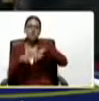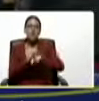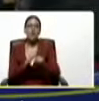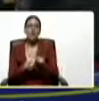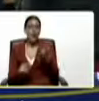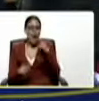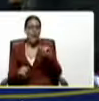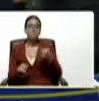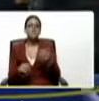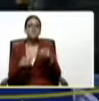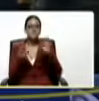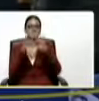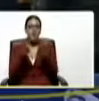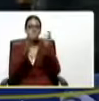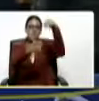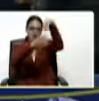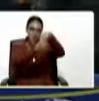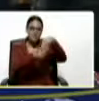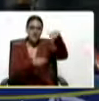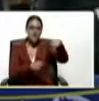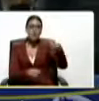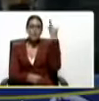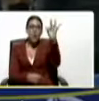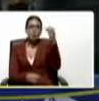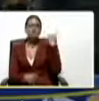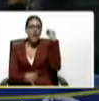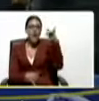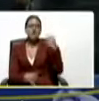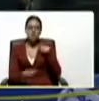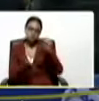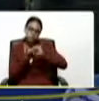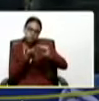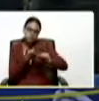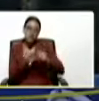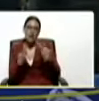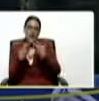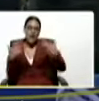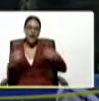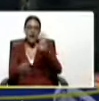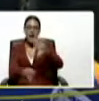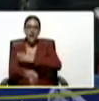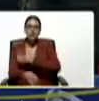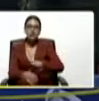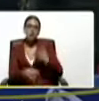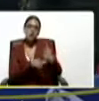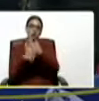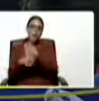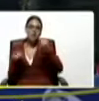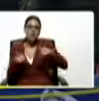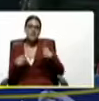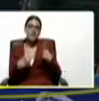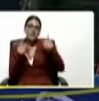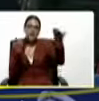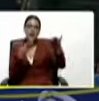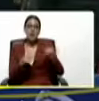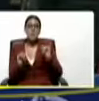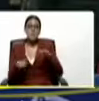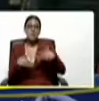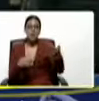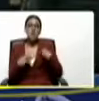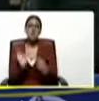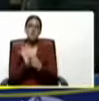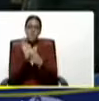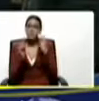Guatire. Saludo a la familia Ascanio aquí en Guatire. ¿Estamos listos? Ahí va el regalo de Julber, vamos a ver si les